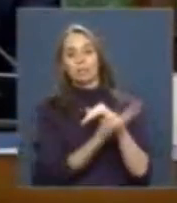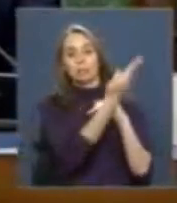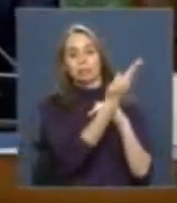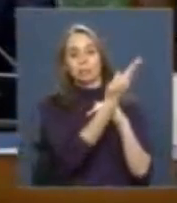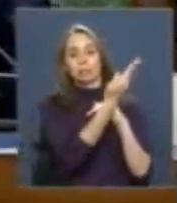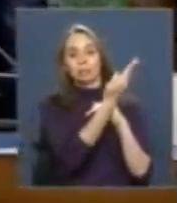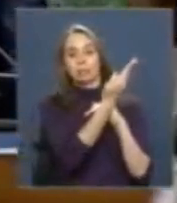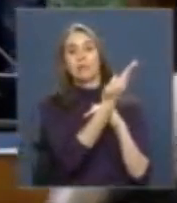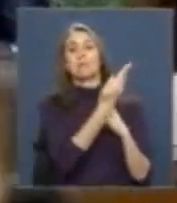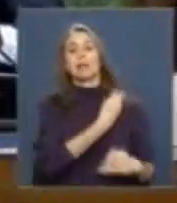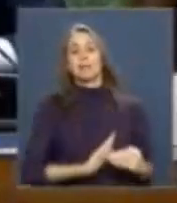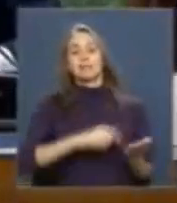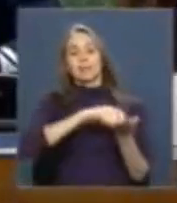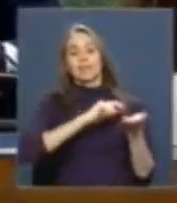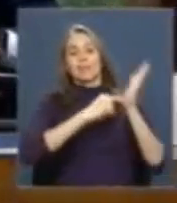ley